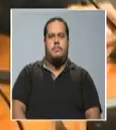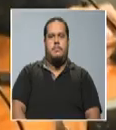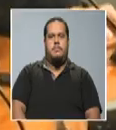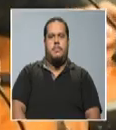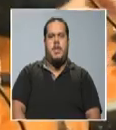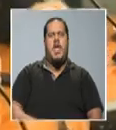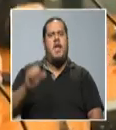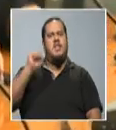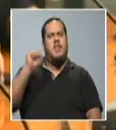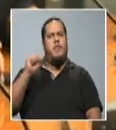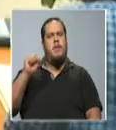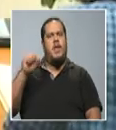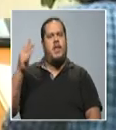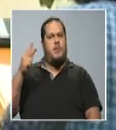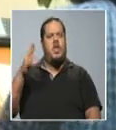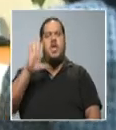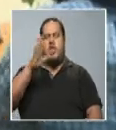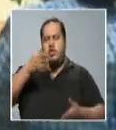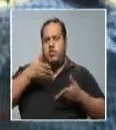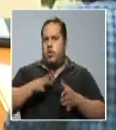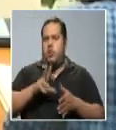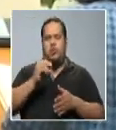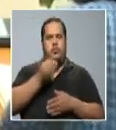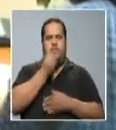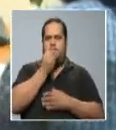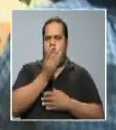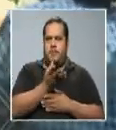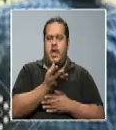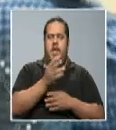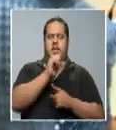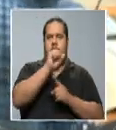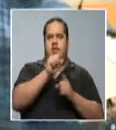Samuel Yankelewicz y su hijo Andrés no quisieron declarar hoy por el